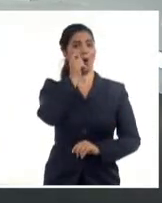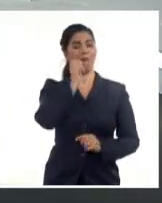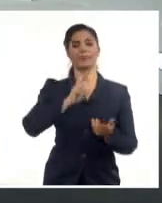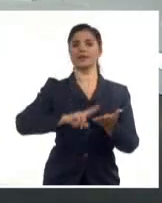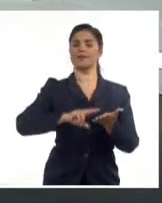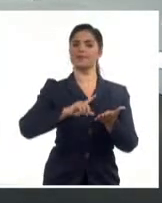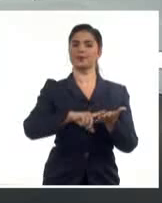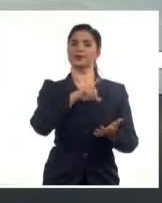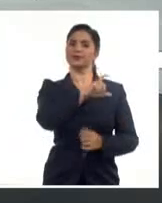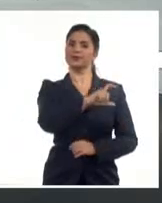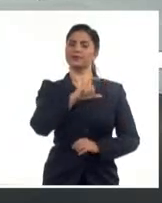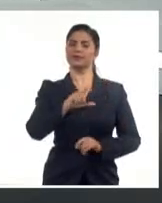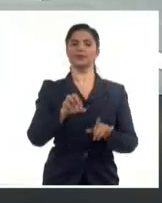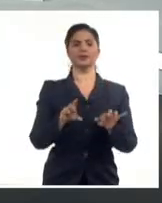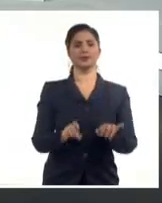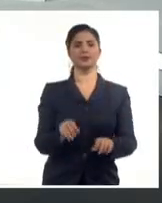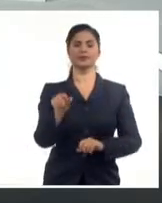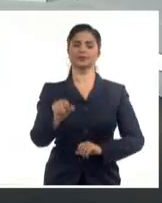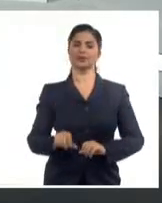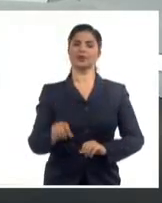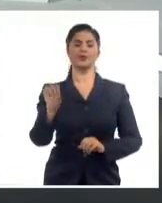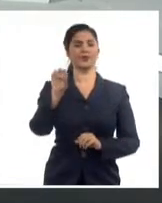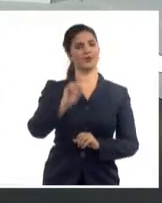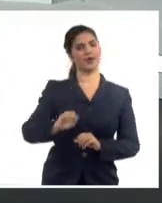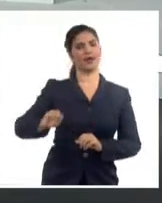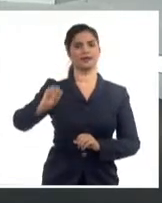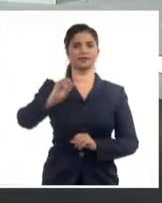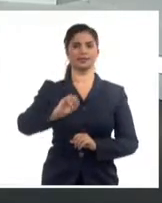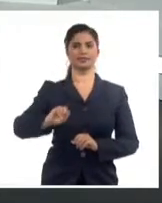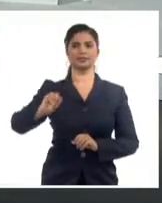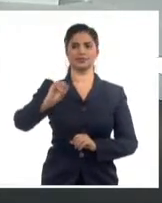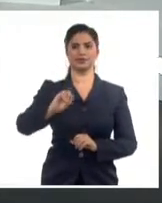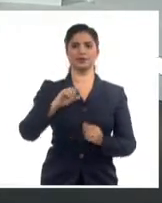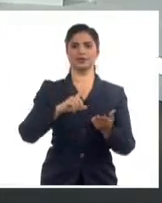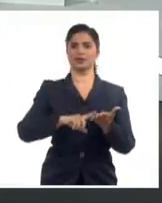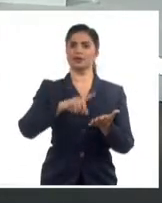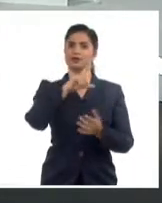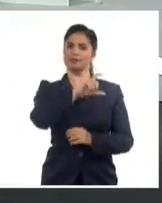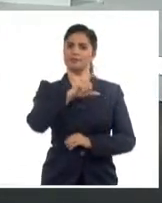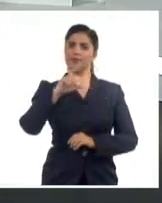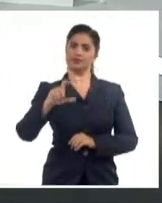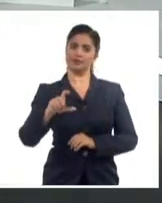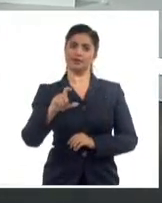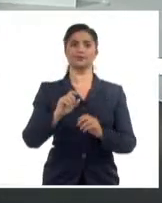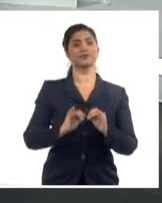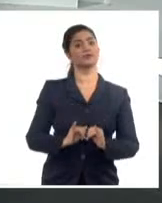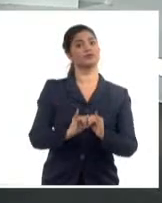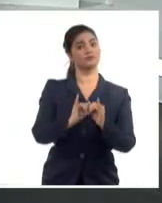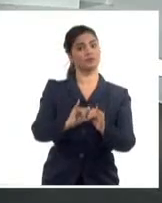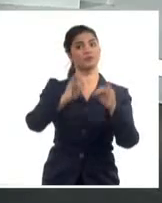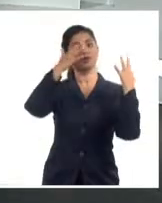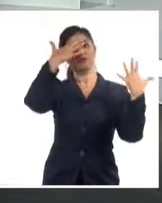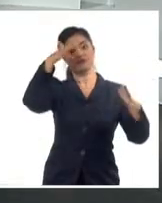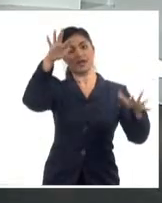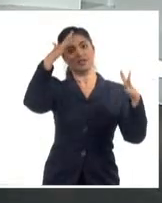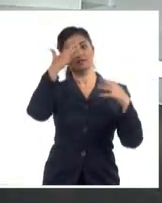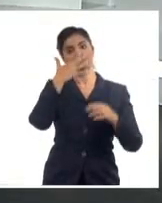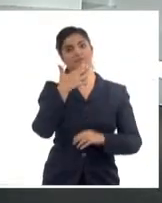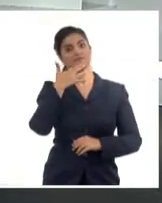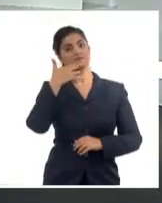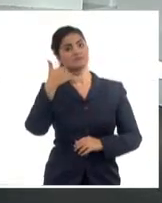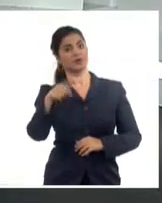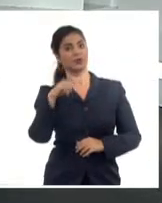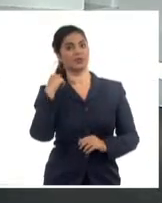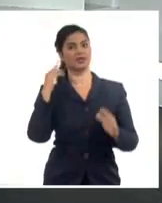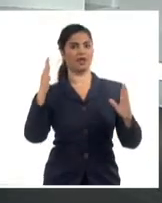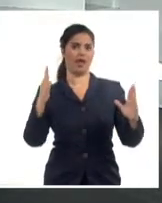Buró Político y secretario de Organización del Comité Central del Partido Comunista de Cuba, felicitó a los mejores atletas del año en